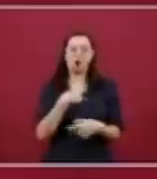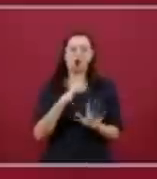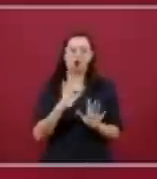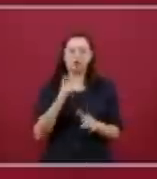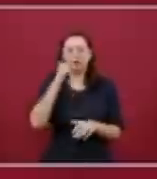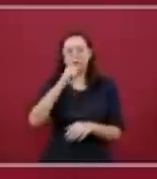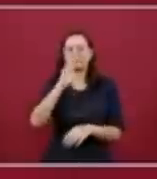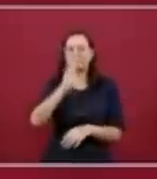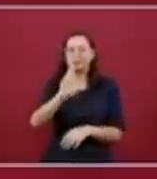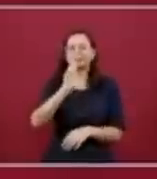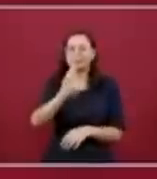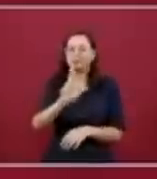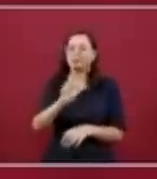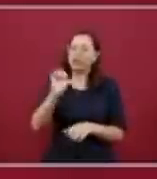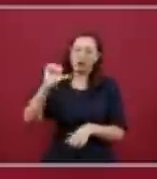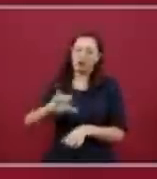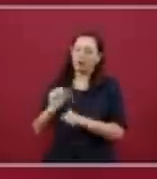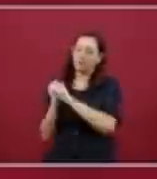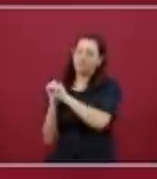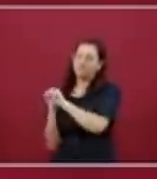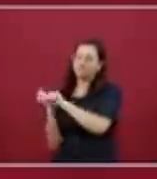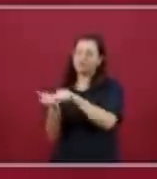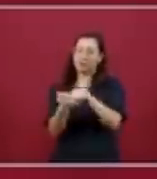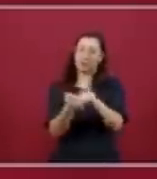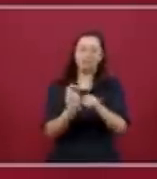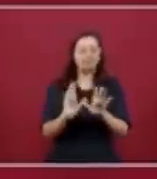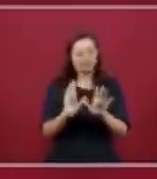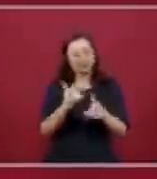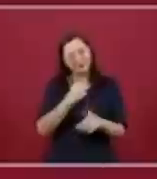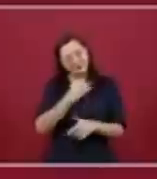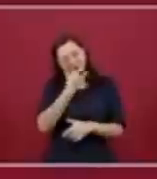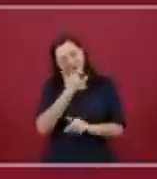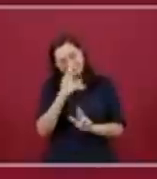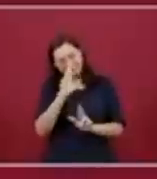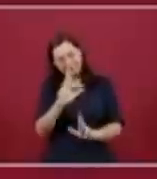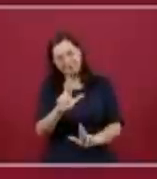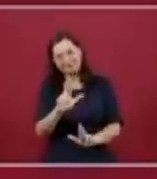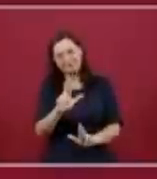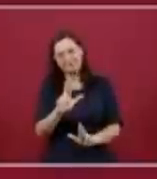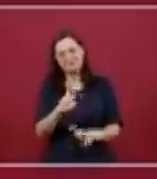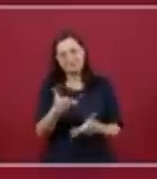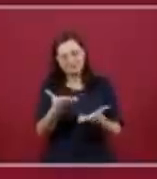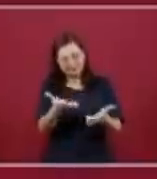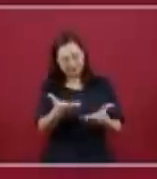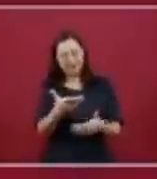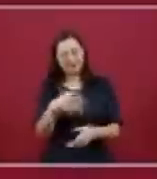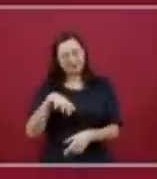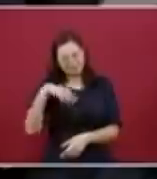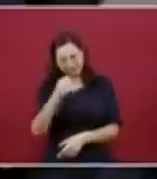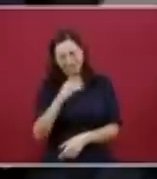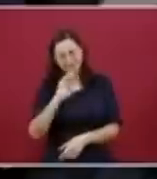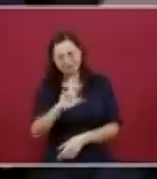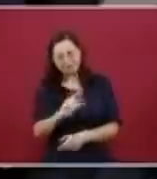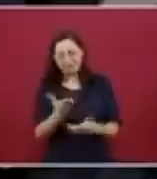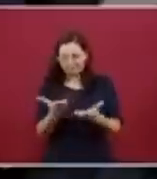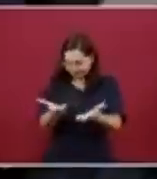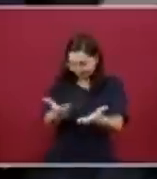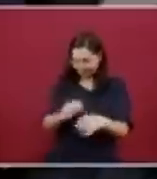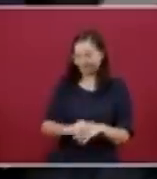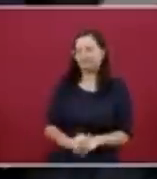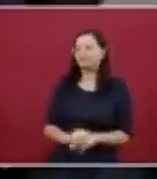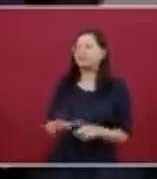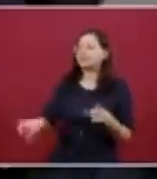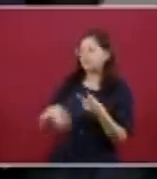¿No? Bien. Adelante. No, con todo respeto. Okay. Vamos a tratar de contestar. Bien. La segunda,